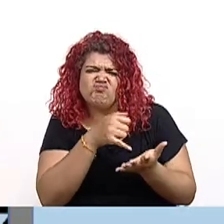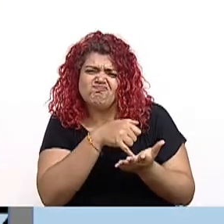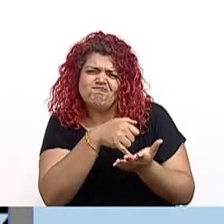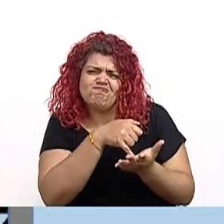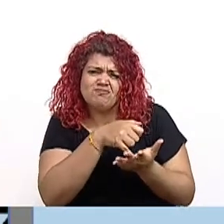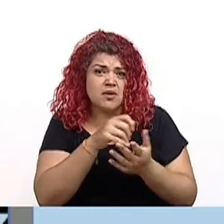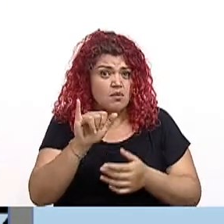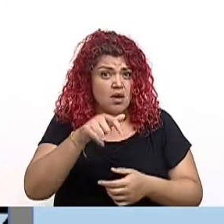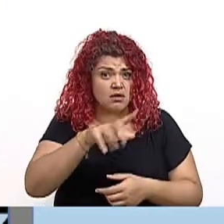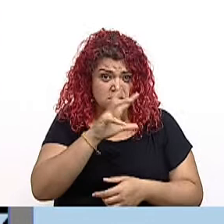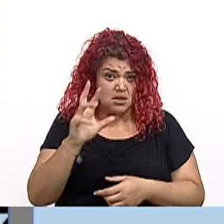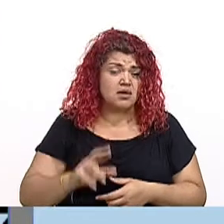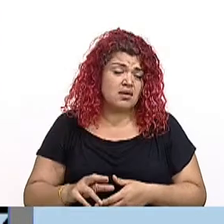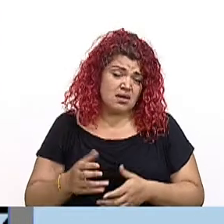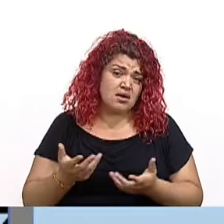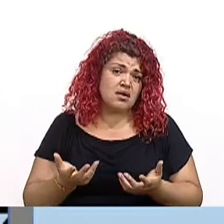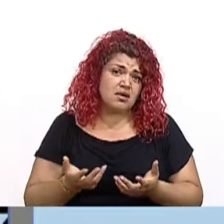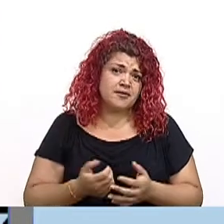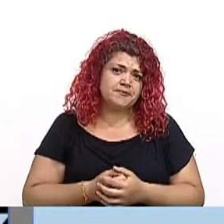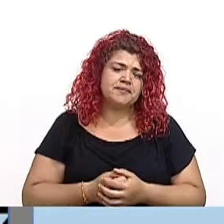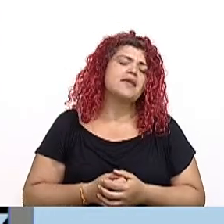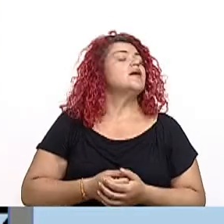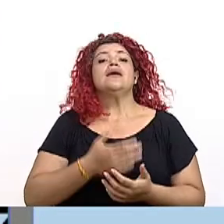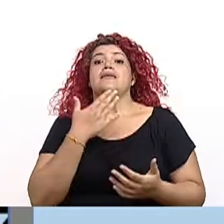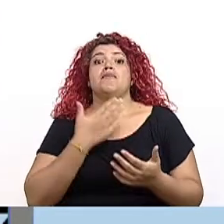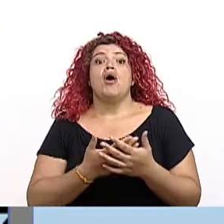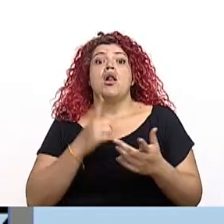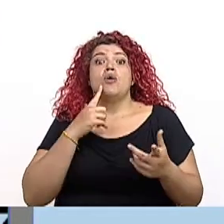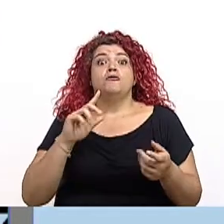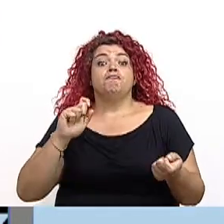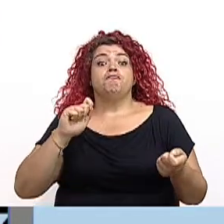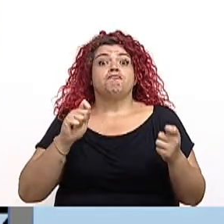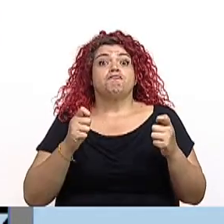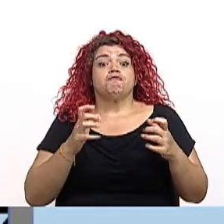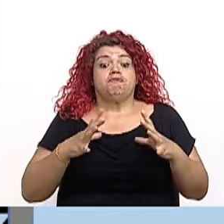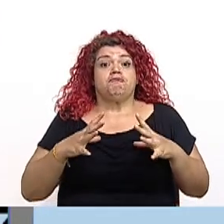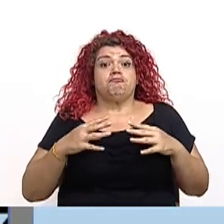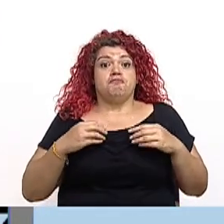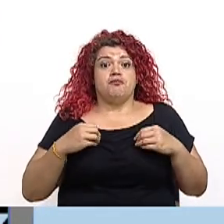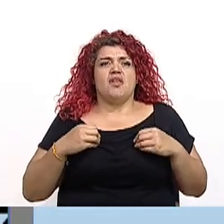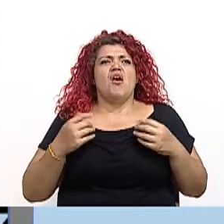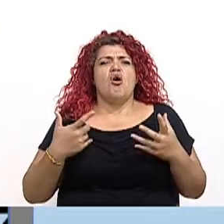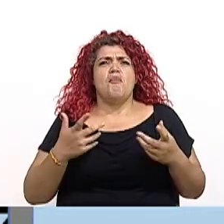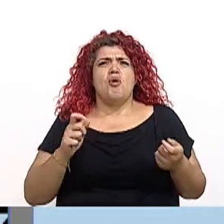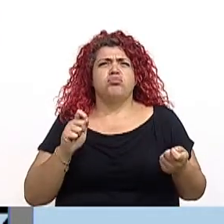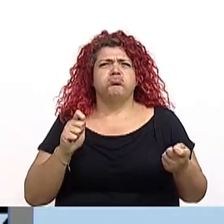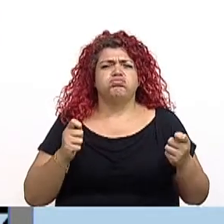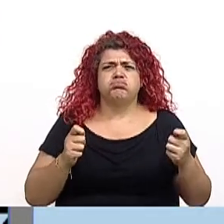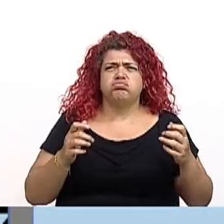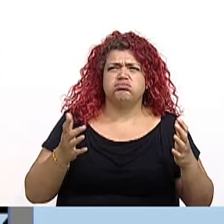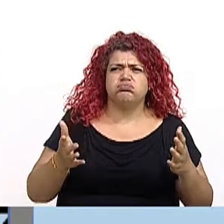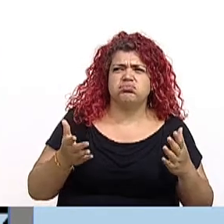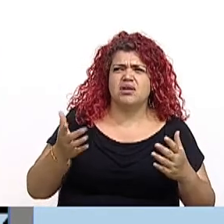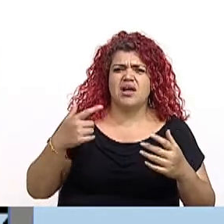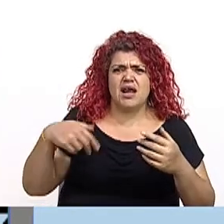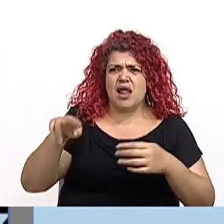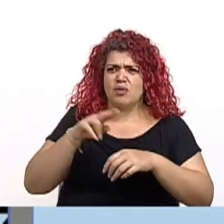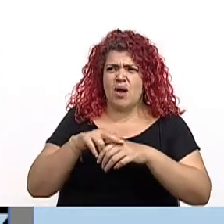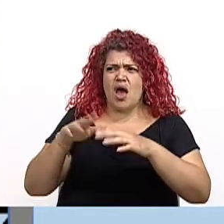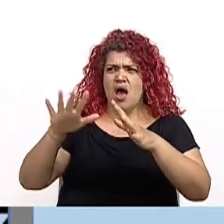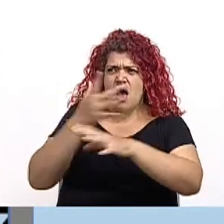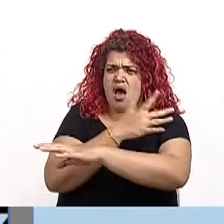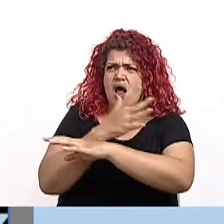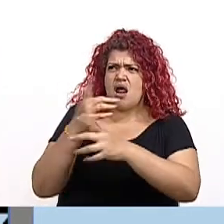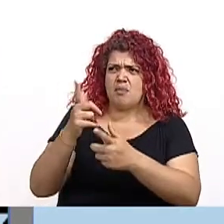el nuestro precisamente. Bueno, la adaptación es el conjunto de ajustes de los sistemas humanos o naturales frente a los